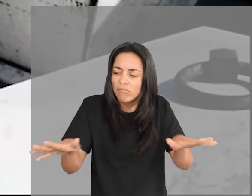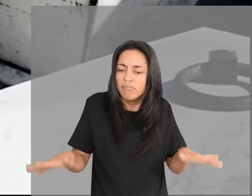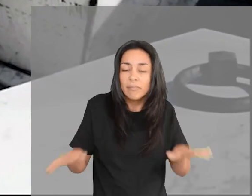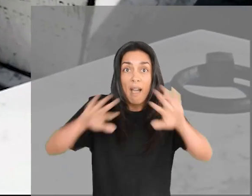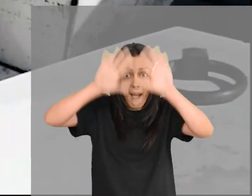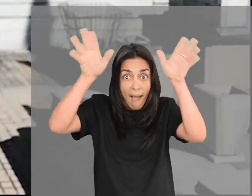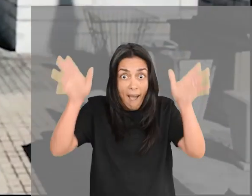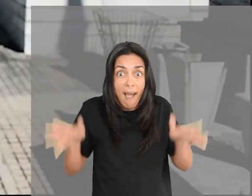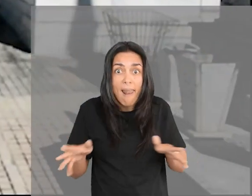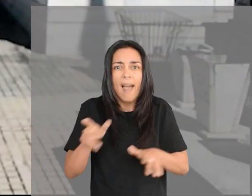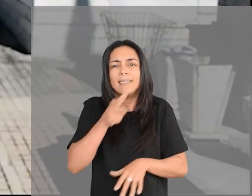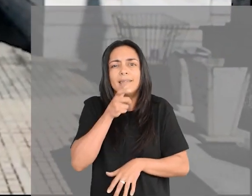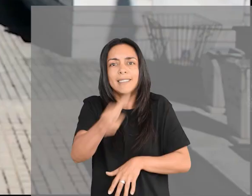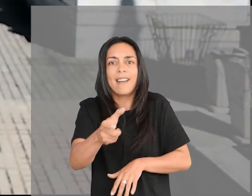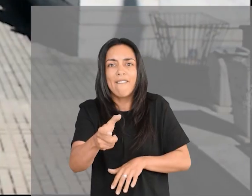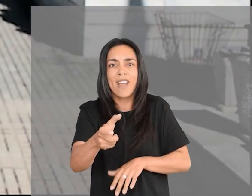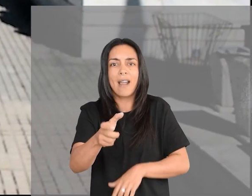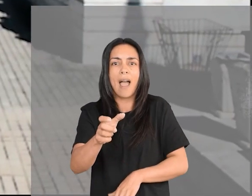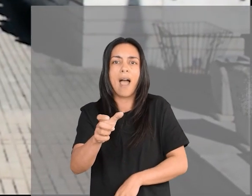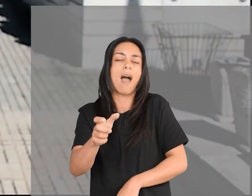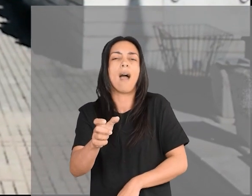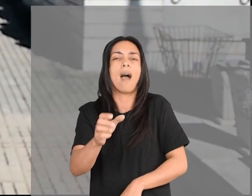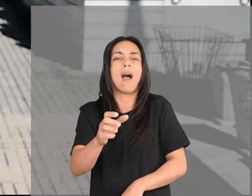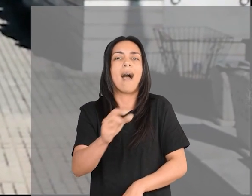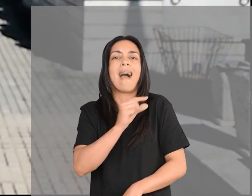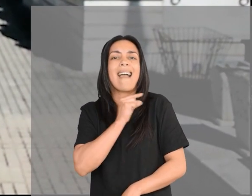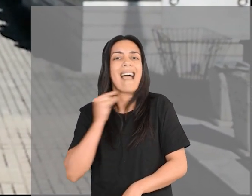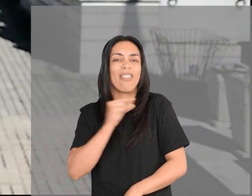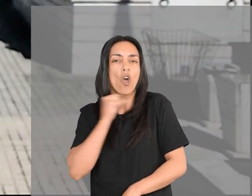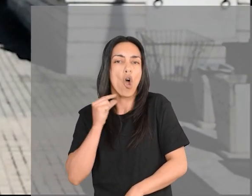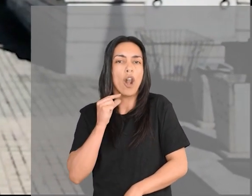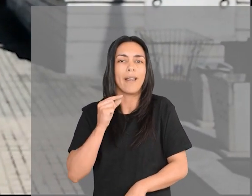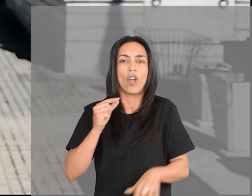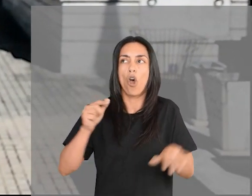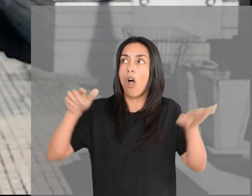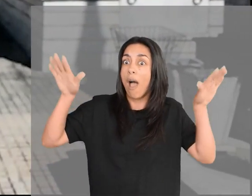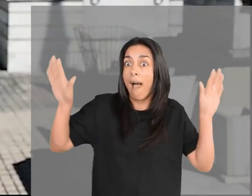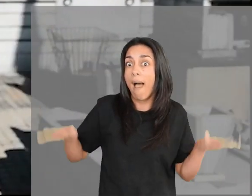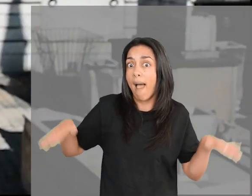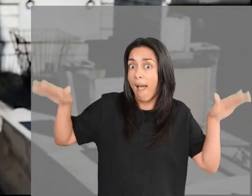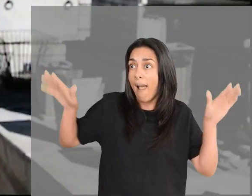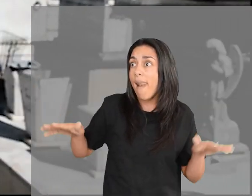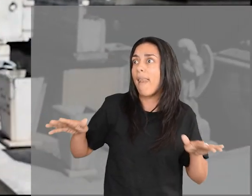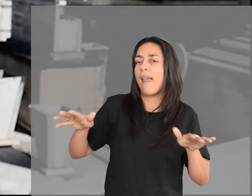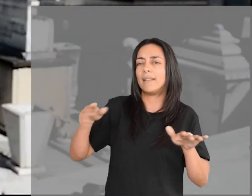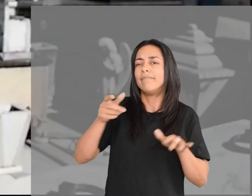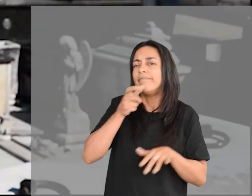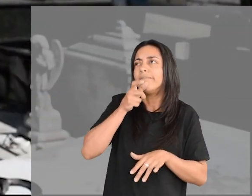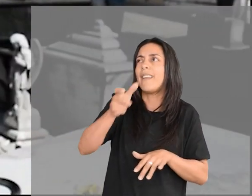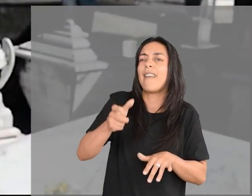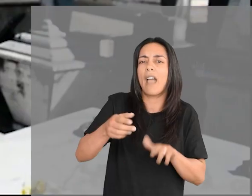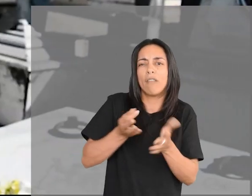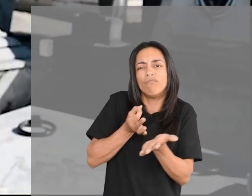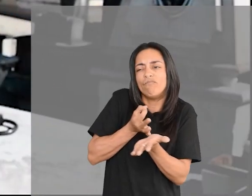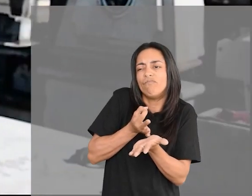no. El reloj de arena con alas hace referencia a la vida eterna, que después de la muerte